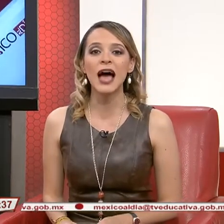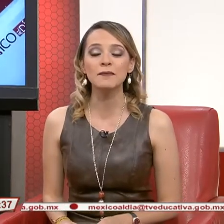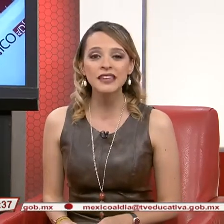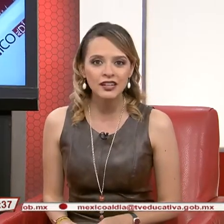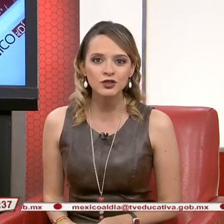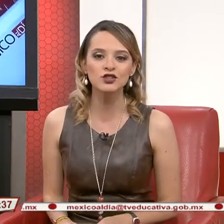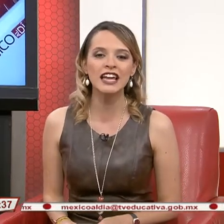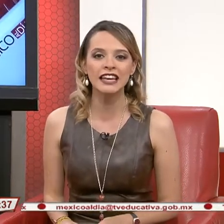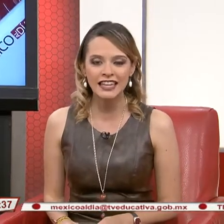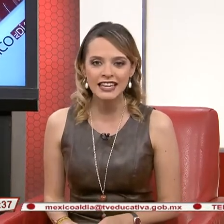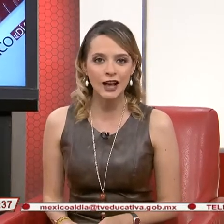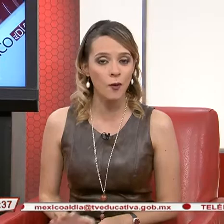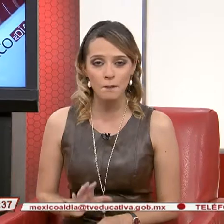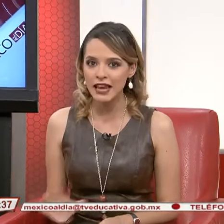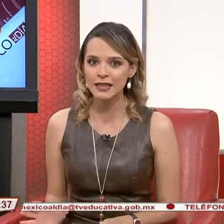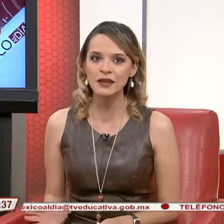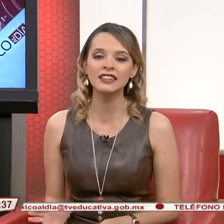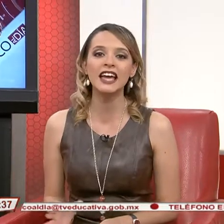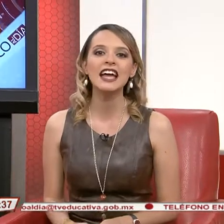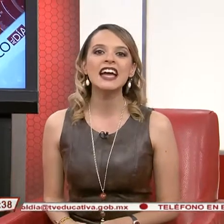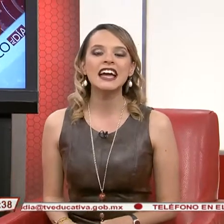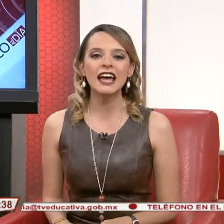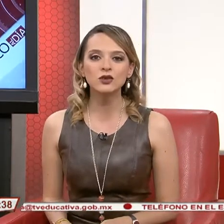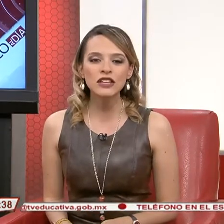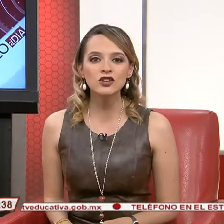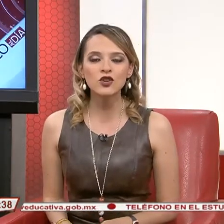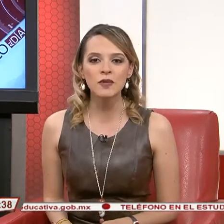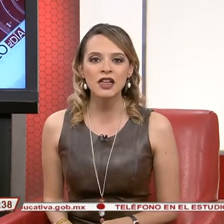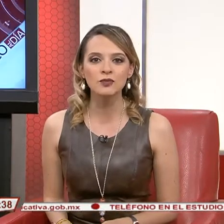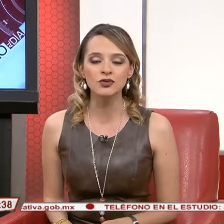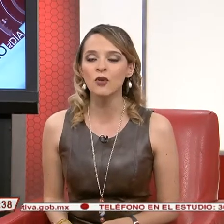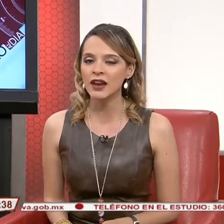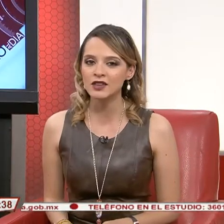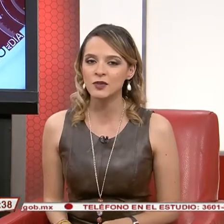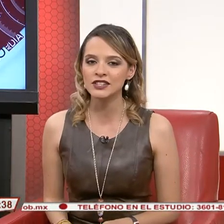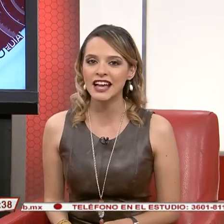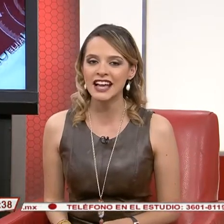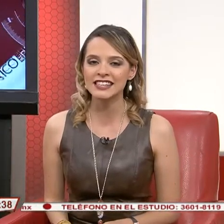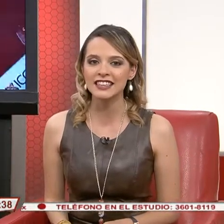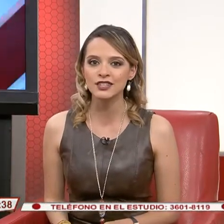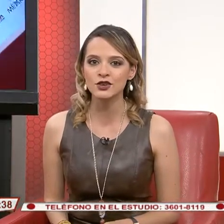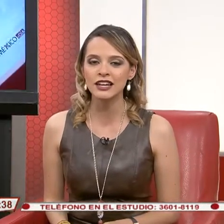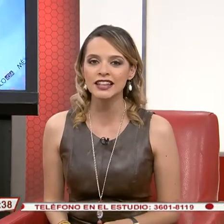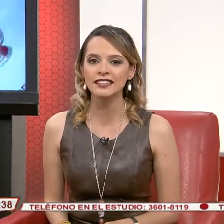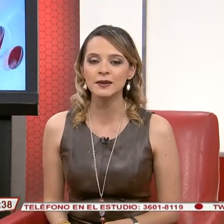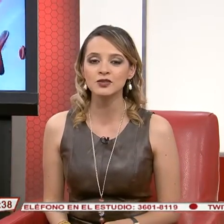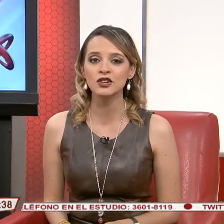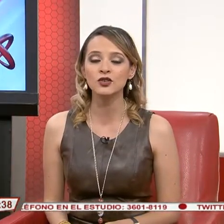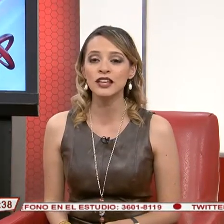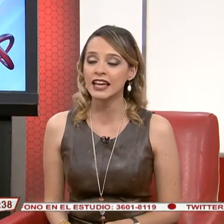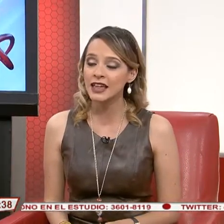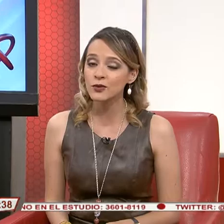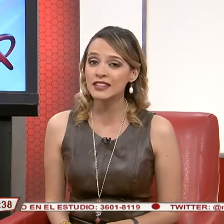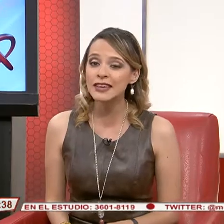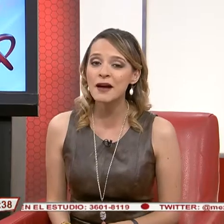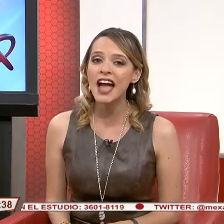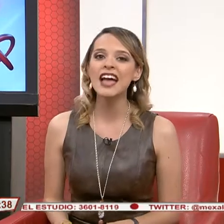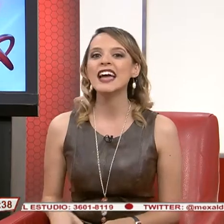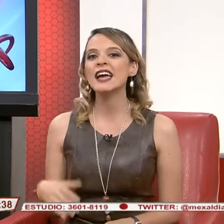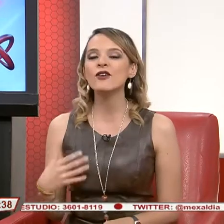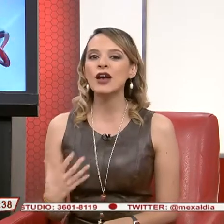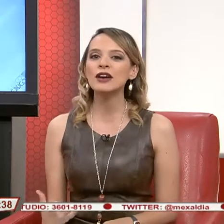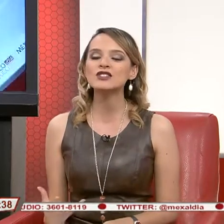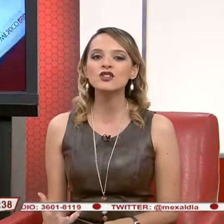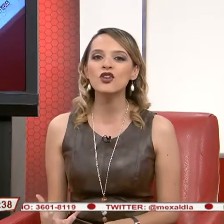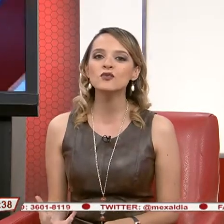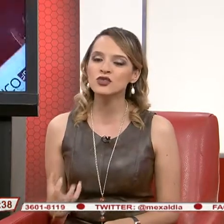cursos abiertos en línea, completamente gratuitos, operados por esta casa, la Dirección General de Televisión Educativa,